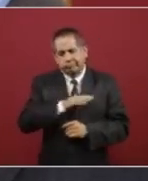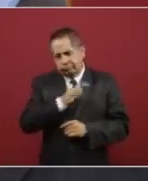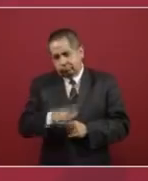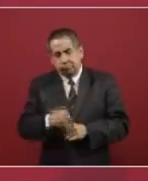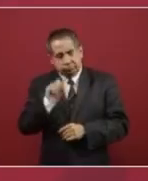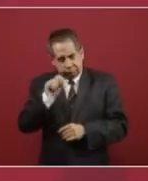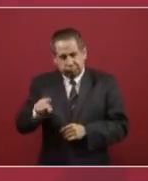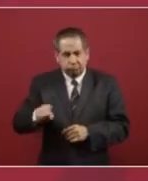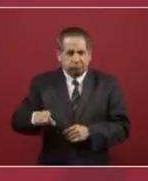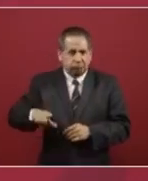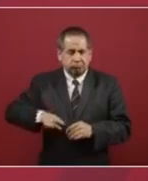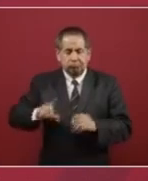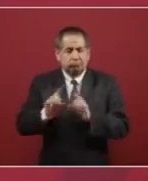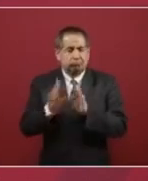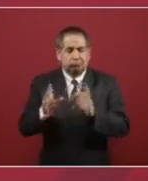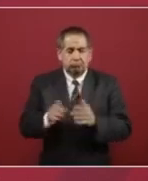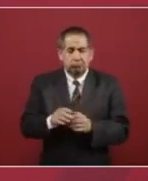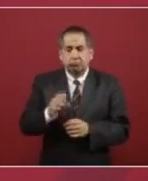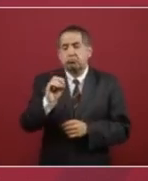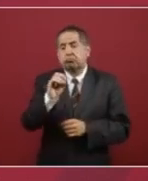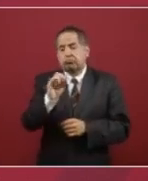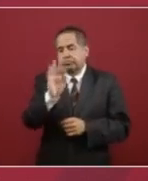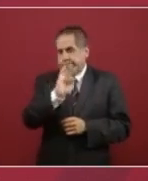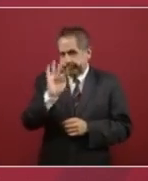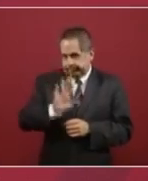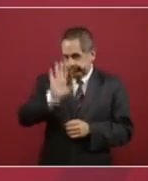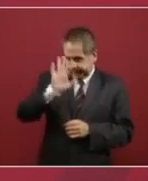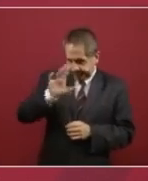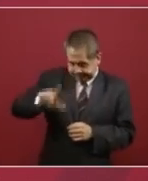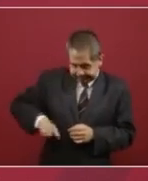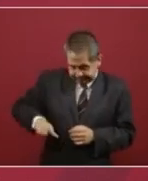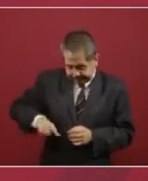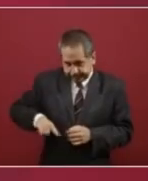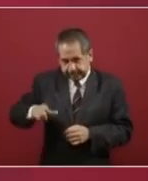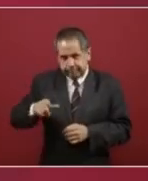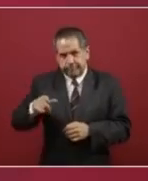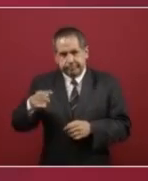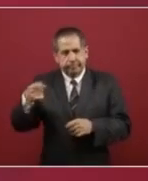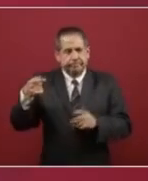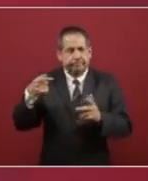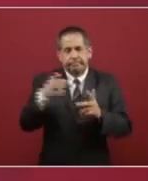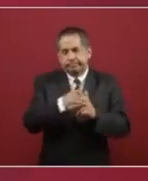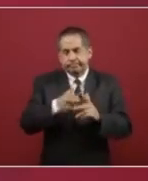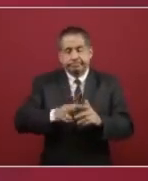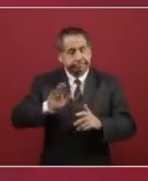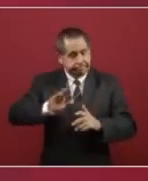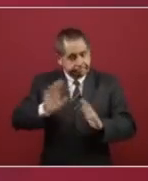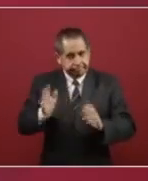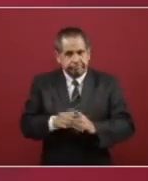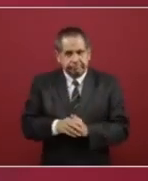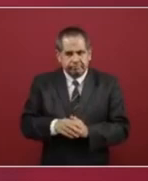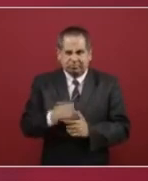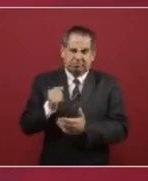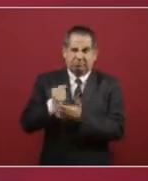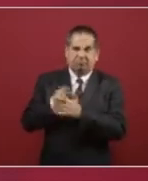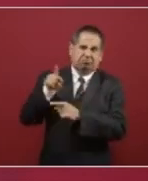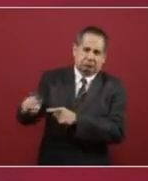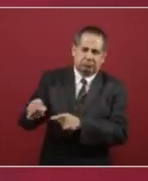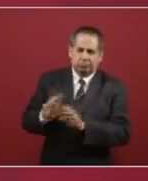Estado o supuesto crimen de Estado, para no ser